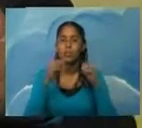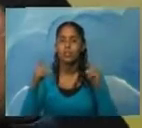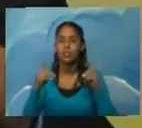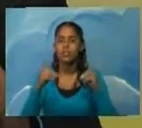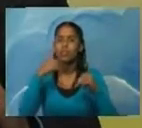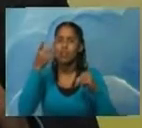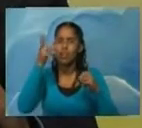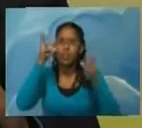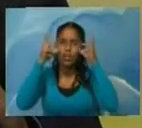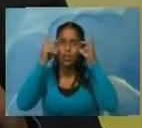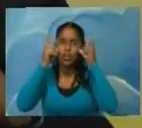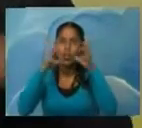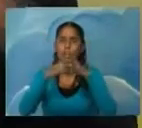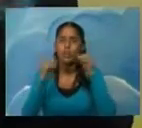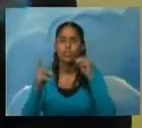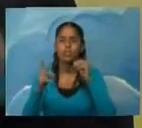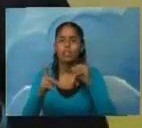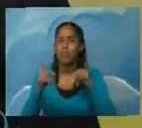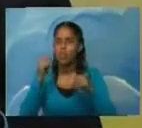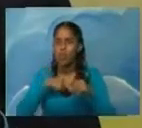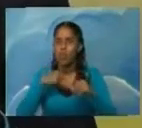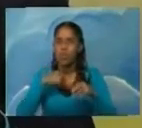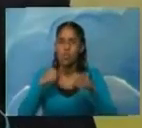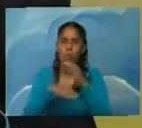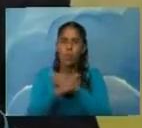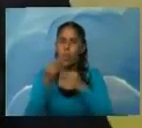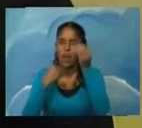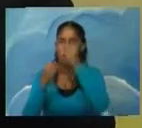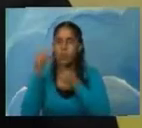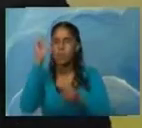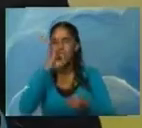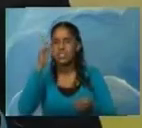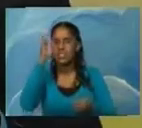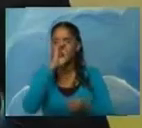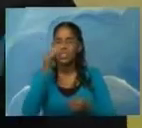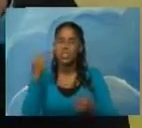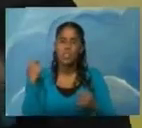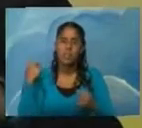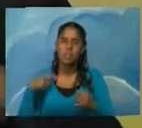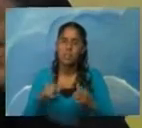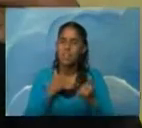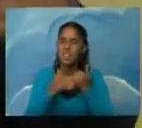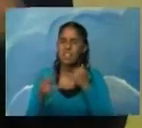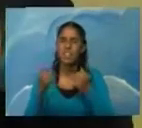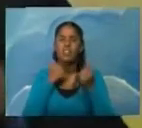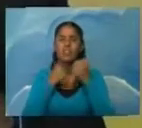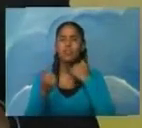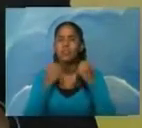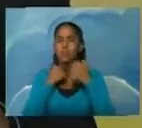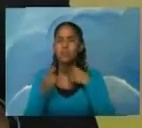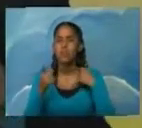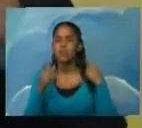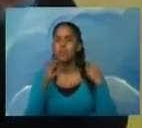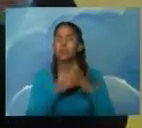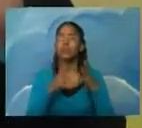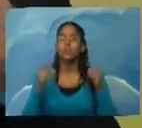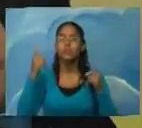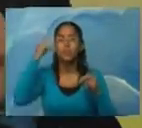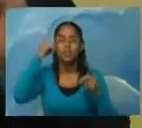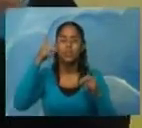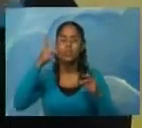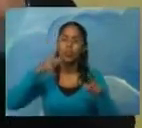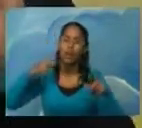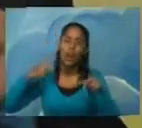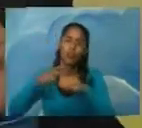que oye estas instrucciones y no, yo voy a comer cerdo. Terminan enfermos, terminan mal, sus días son acortados por